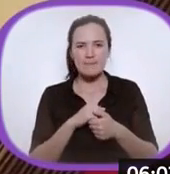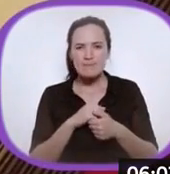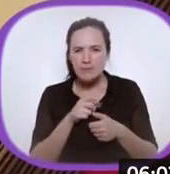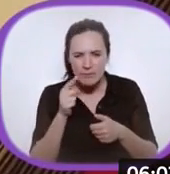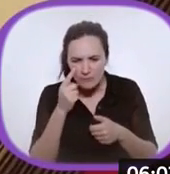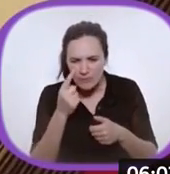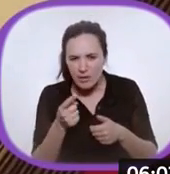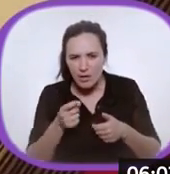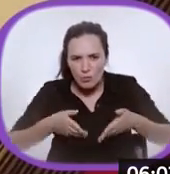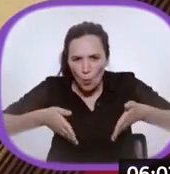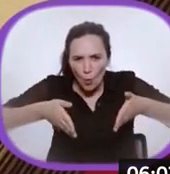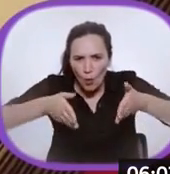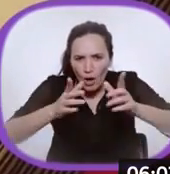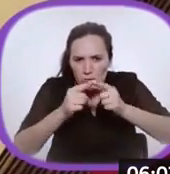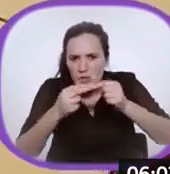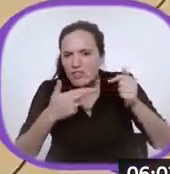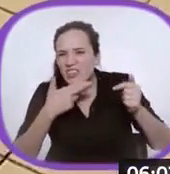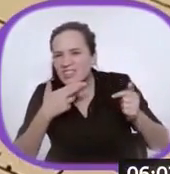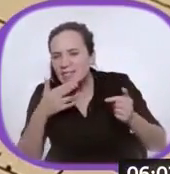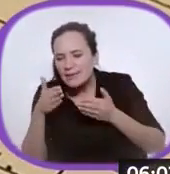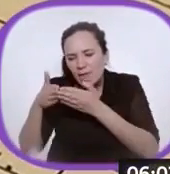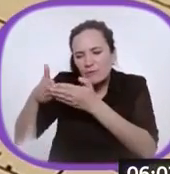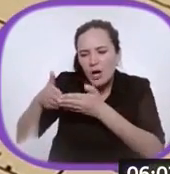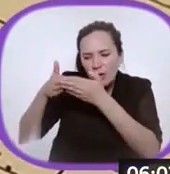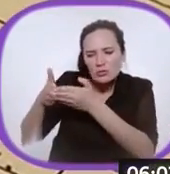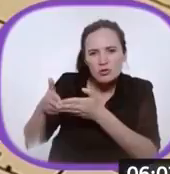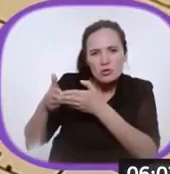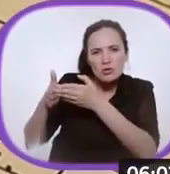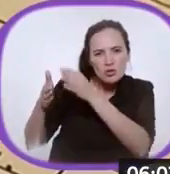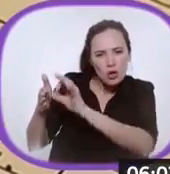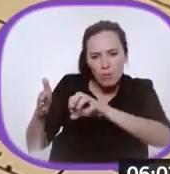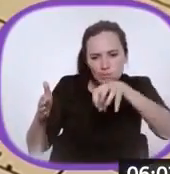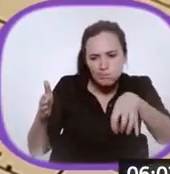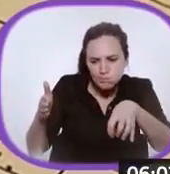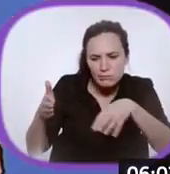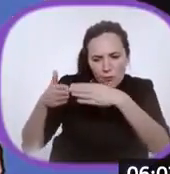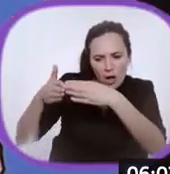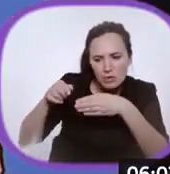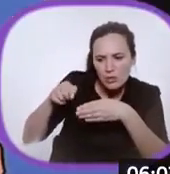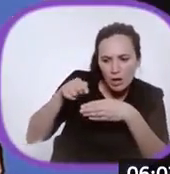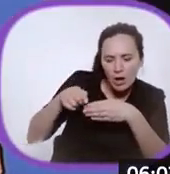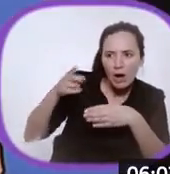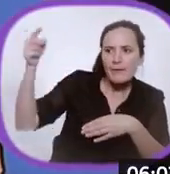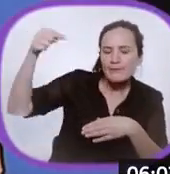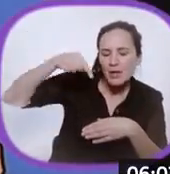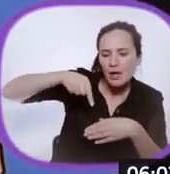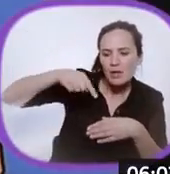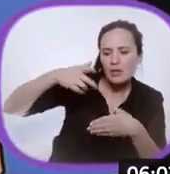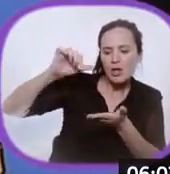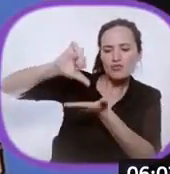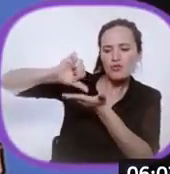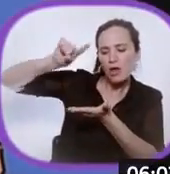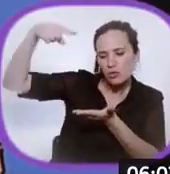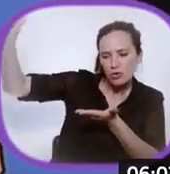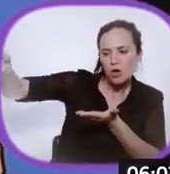Veamos, muelle 17, el día 14, había un carguero peruano, el Pachacamac. Llegó del Callao el 10